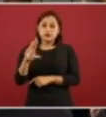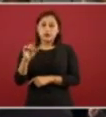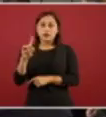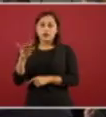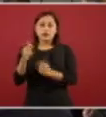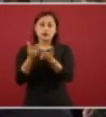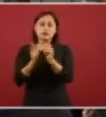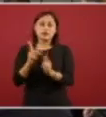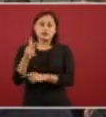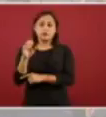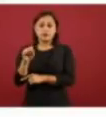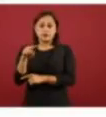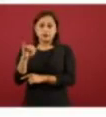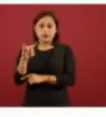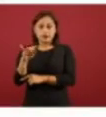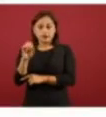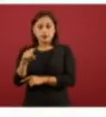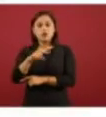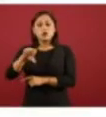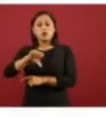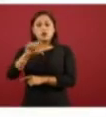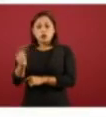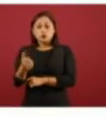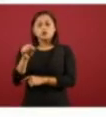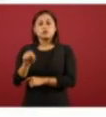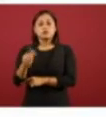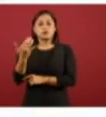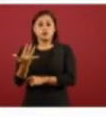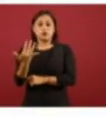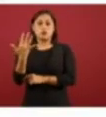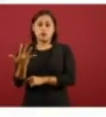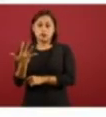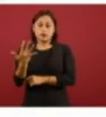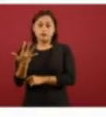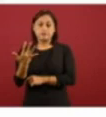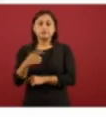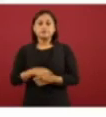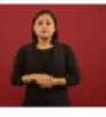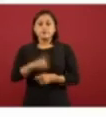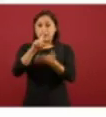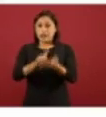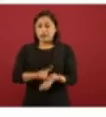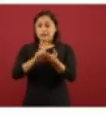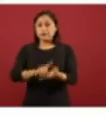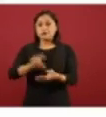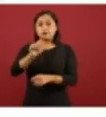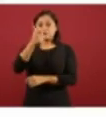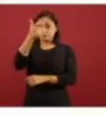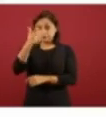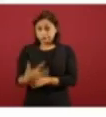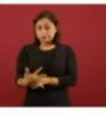Nieto, 11.50 pesos por litro, con un margen de 5.74 pesos por litro, mientras que el más económico